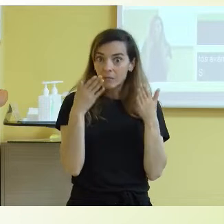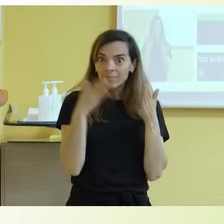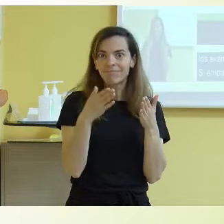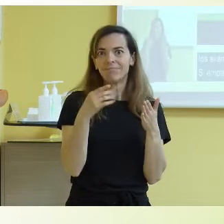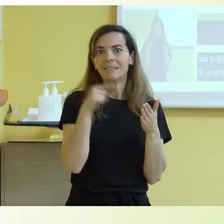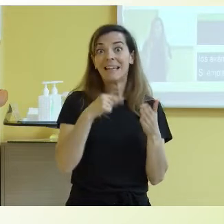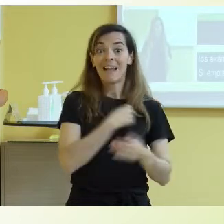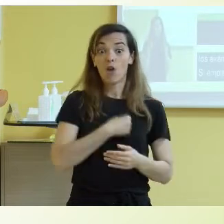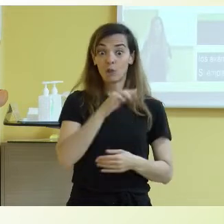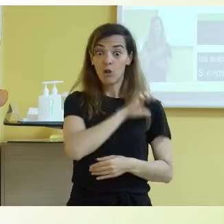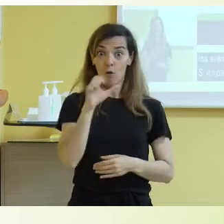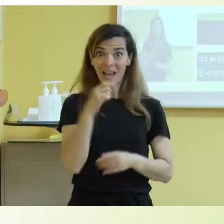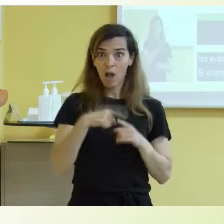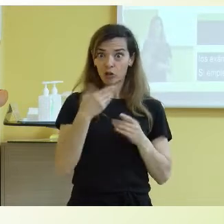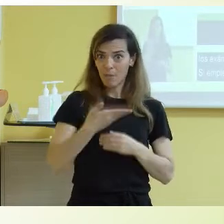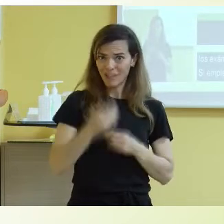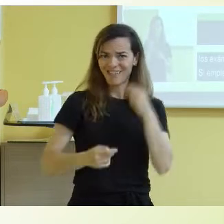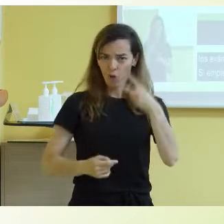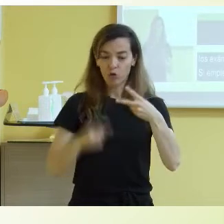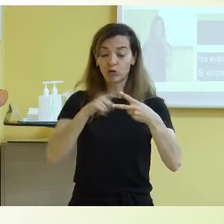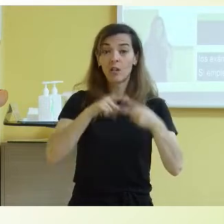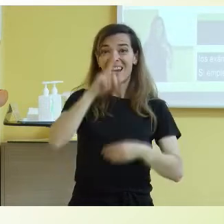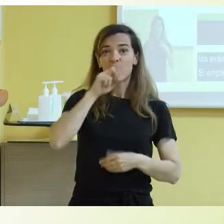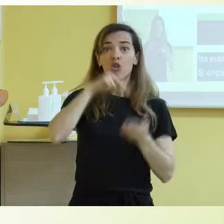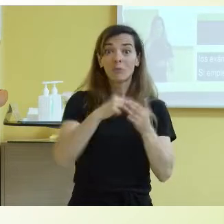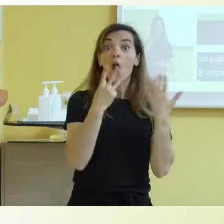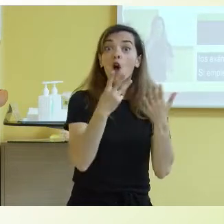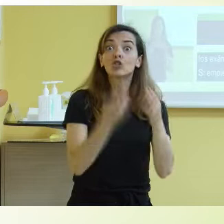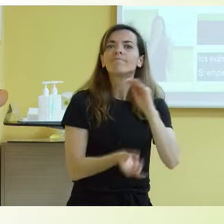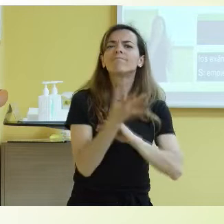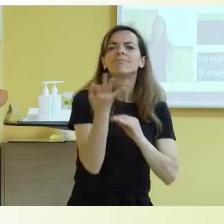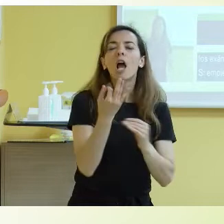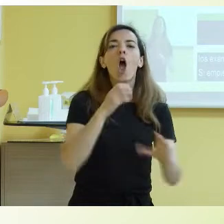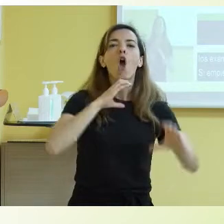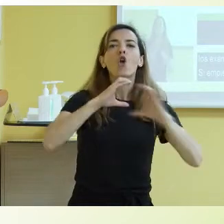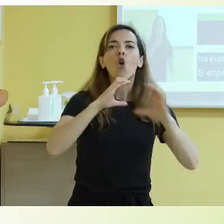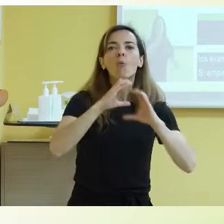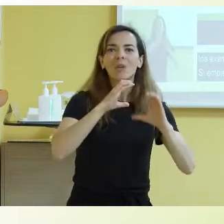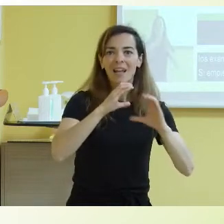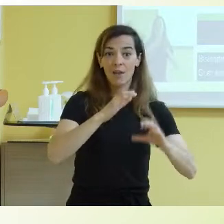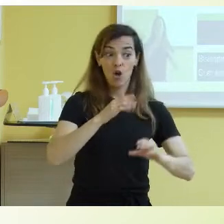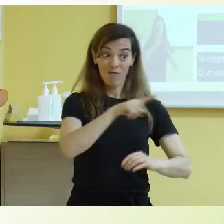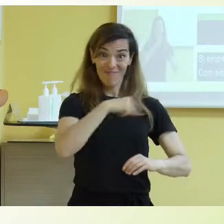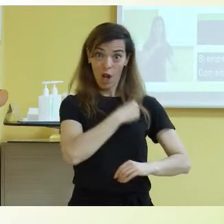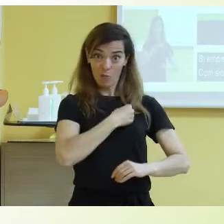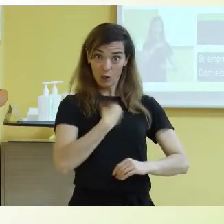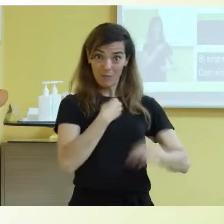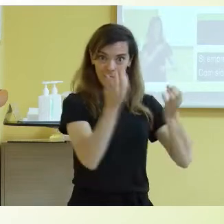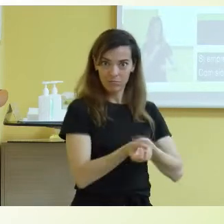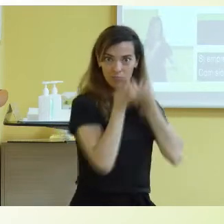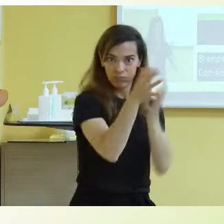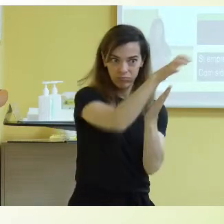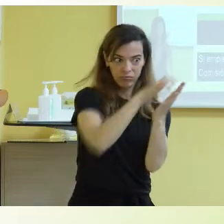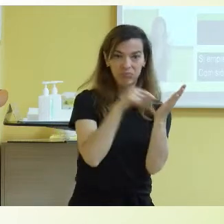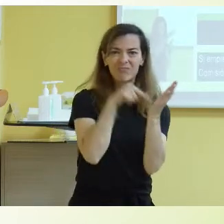de la Comisión Europea. Uno es lo que aparece en el 2008, que son la comunicación de la propia Comisión. La